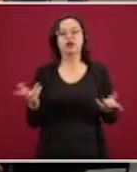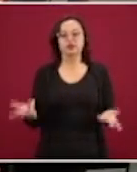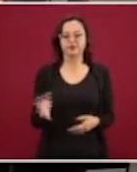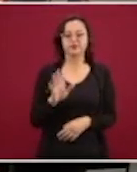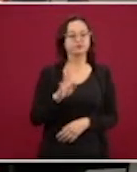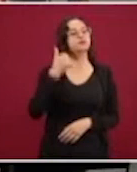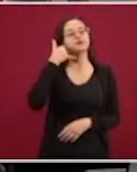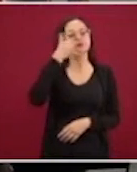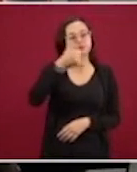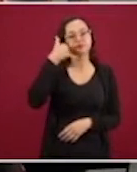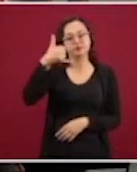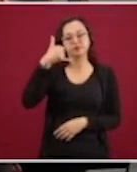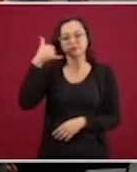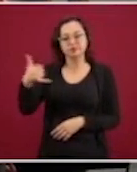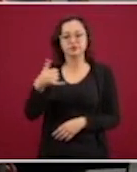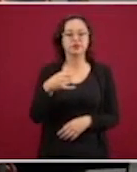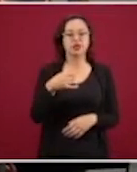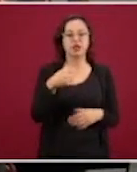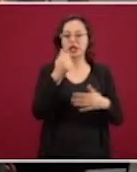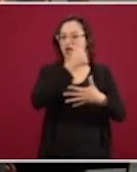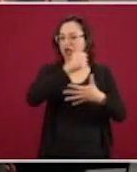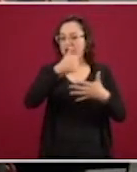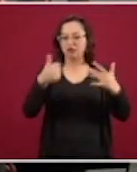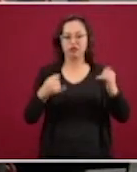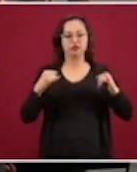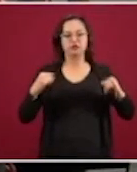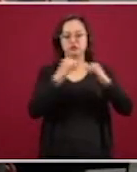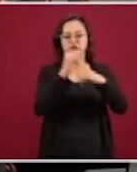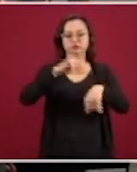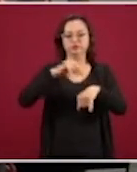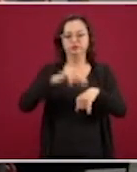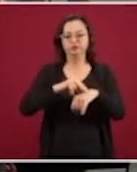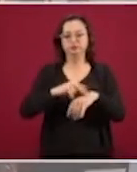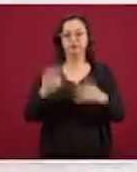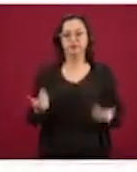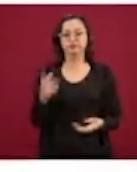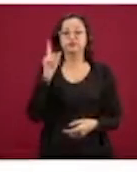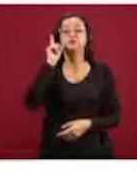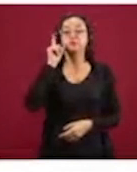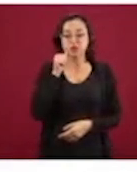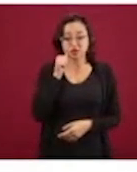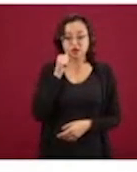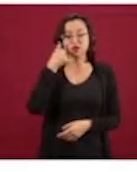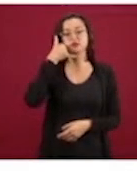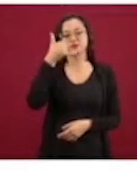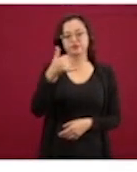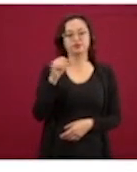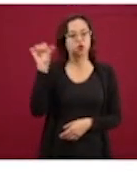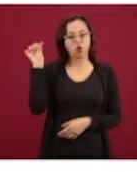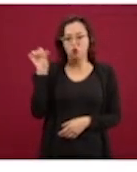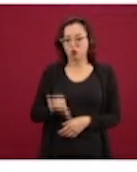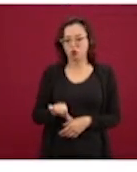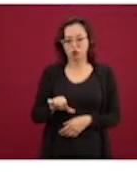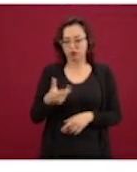las instituciones donde podemos preguntar a partir de mañana. ¿Por qué mañana? Porque el día de hoy tenemos